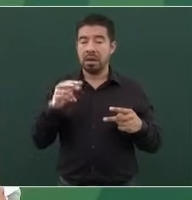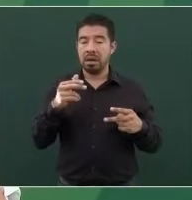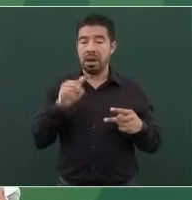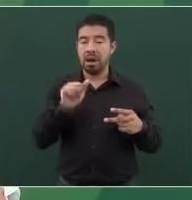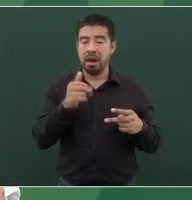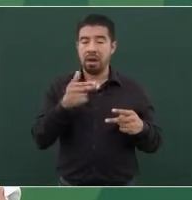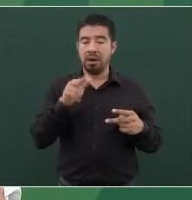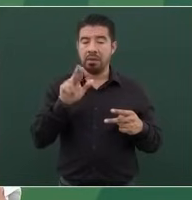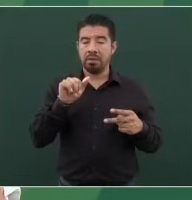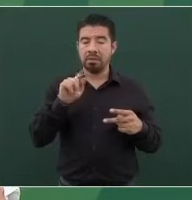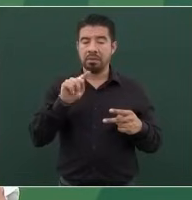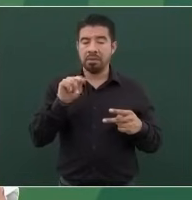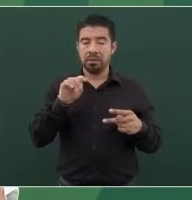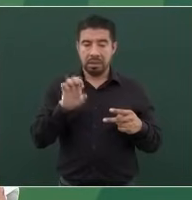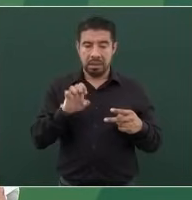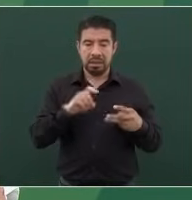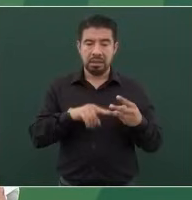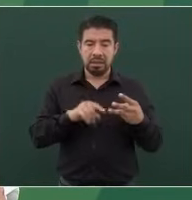de Regeneración,